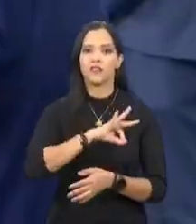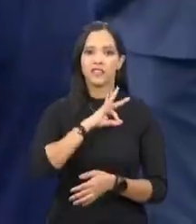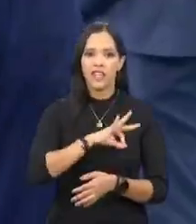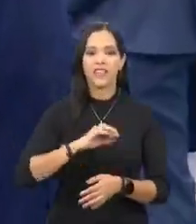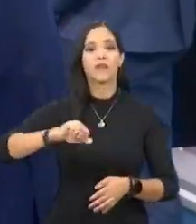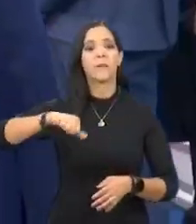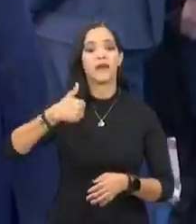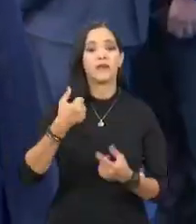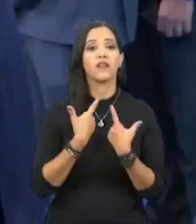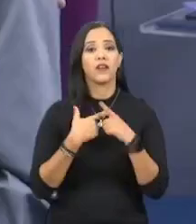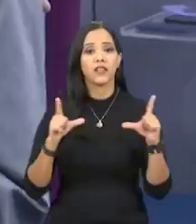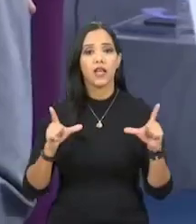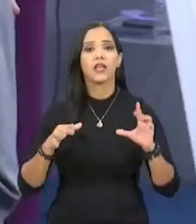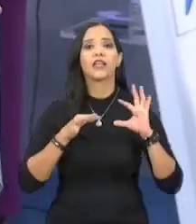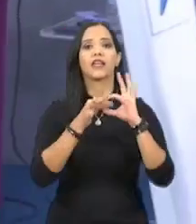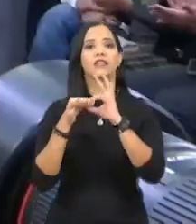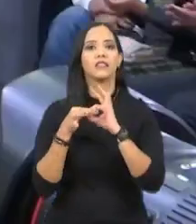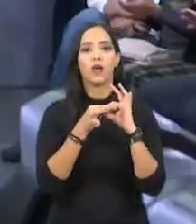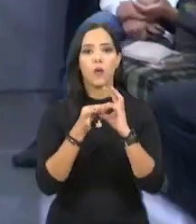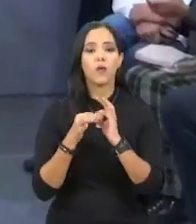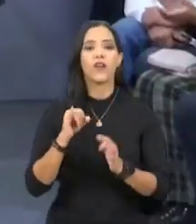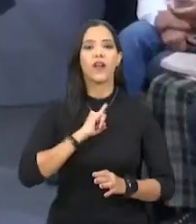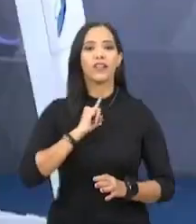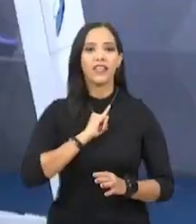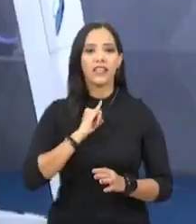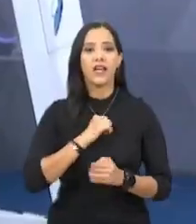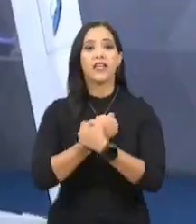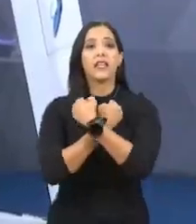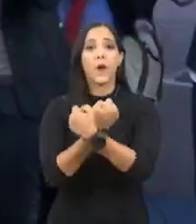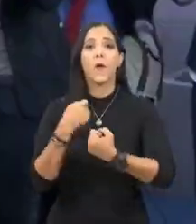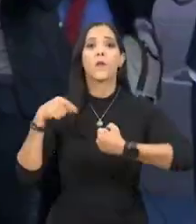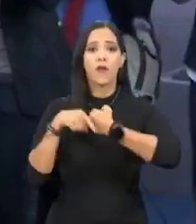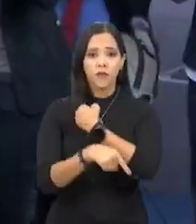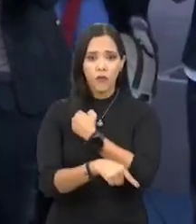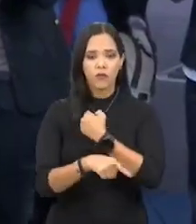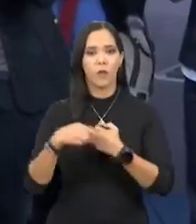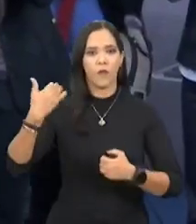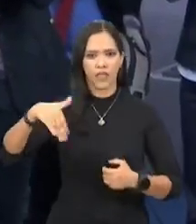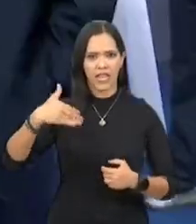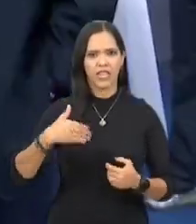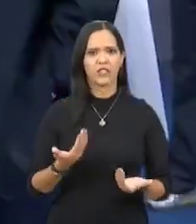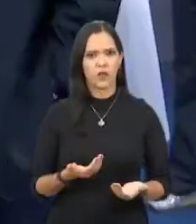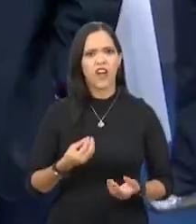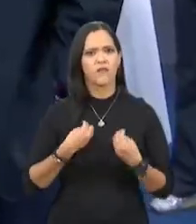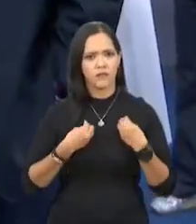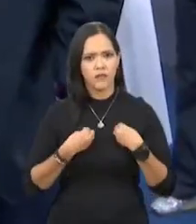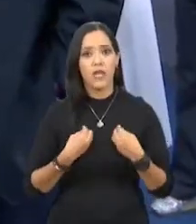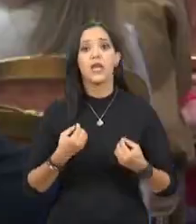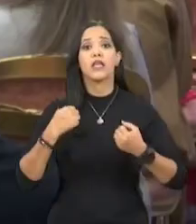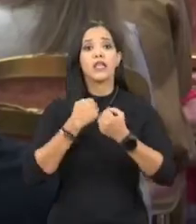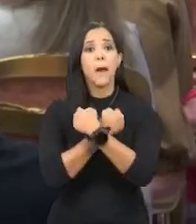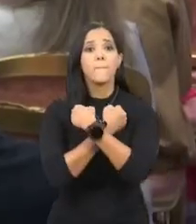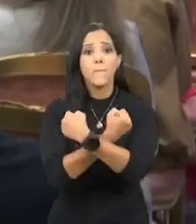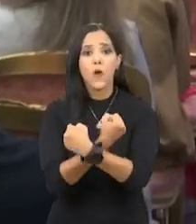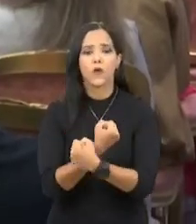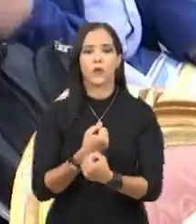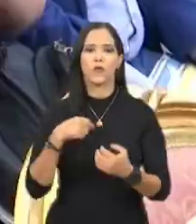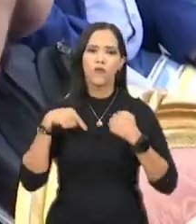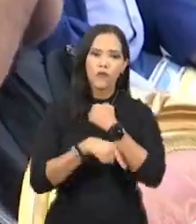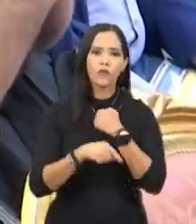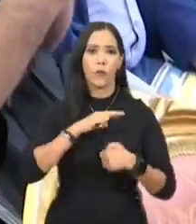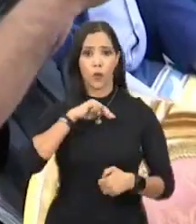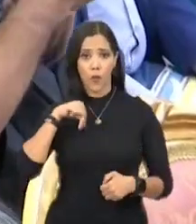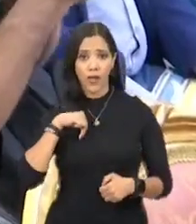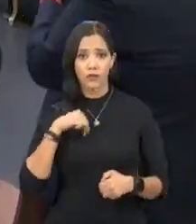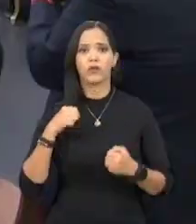sociedad de mayores libertades que se une en una identidad de amor profundo por el derecho a existir, de amor profundo por